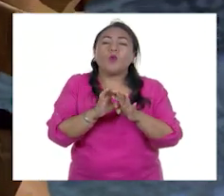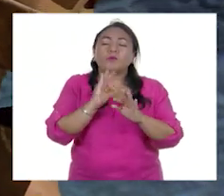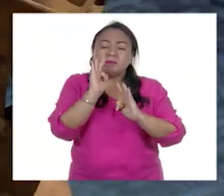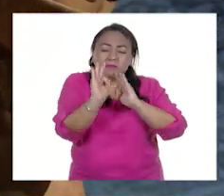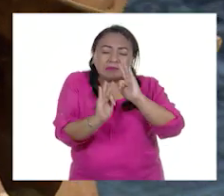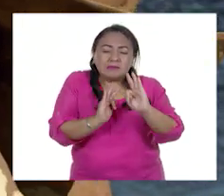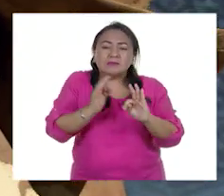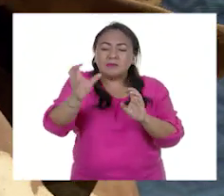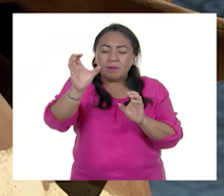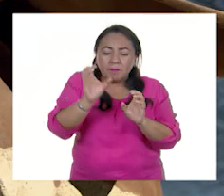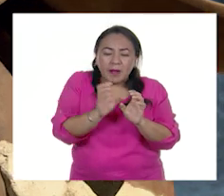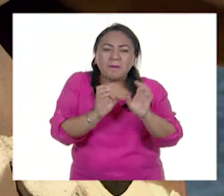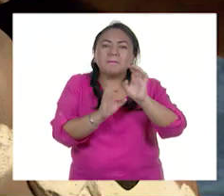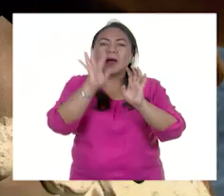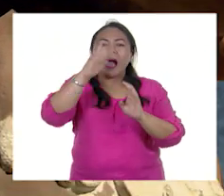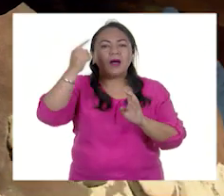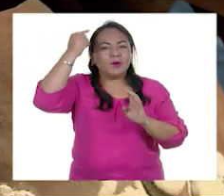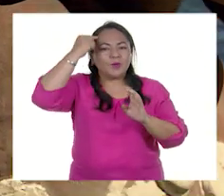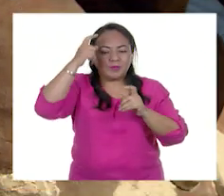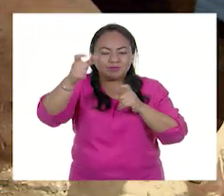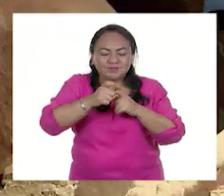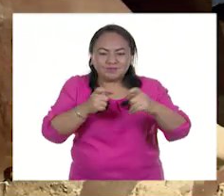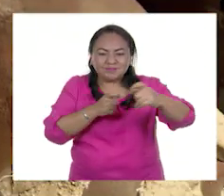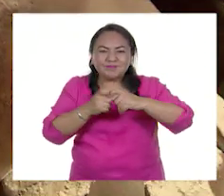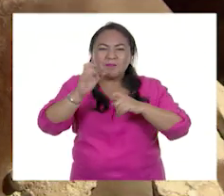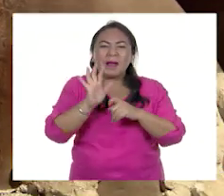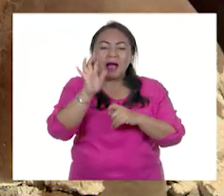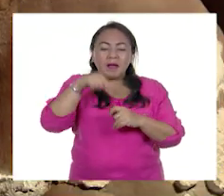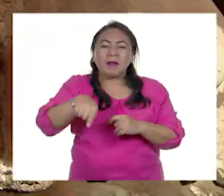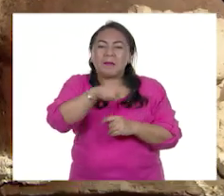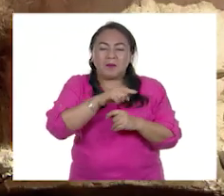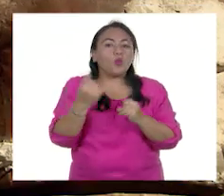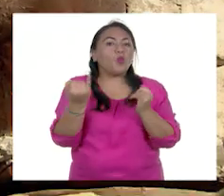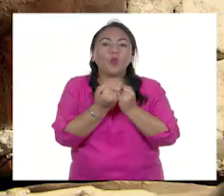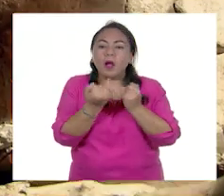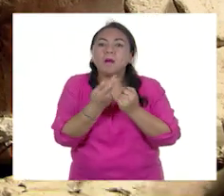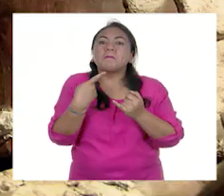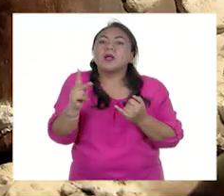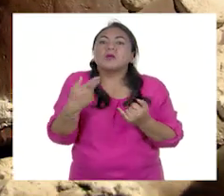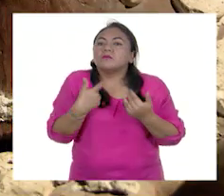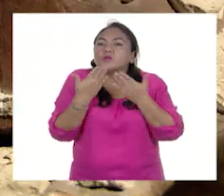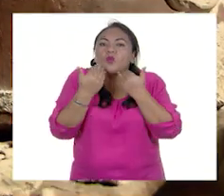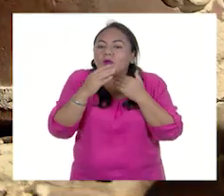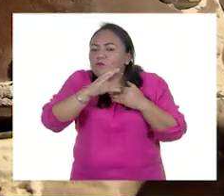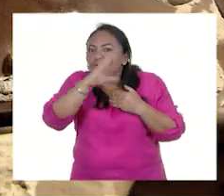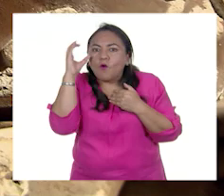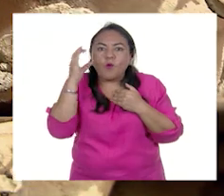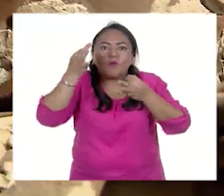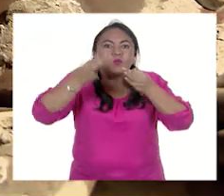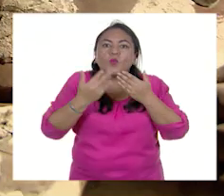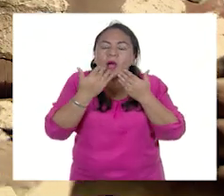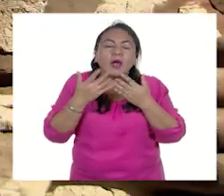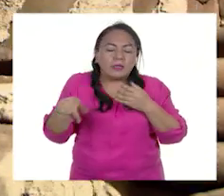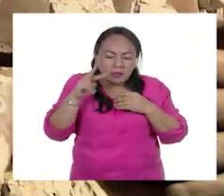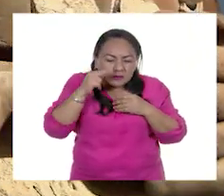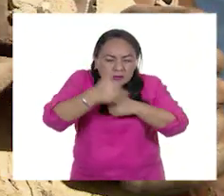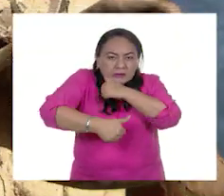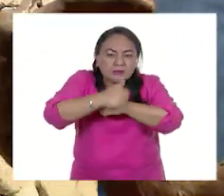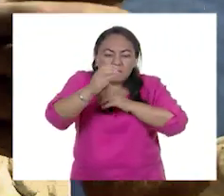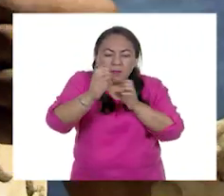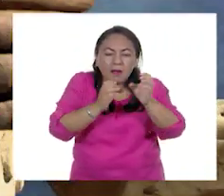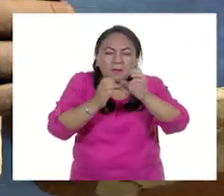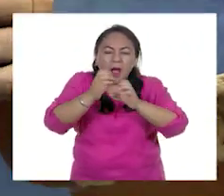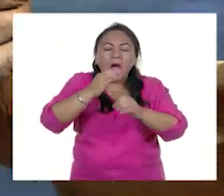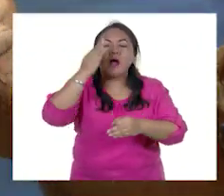reconstruido, porque fue como armar un rompecabezas de más de 1000 piezas, pero sin tener fotografía original, ¿no?